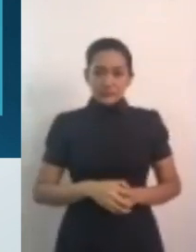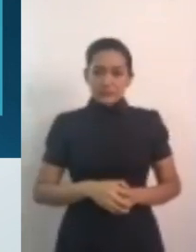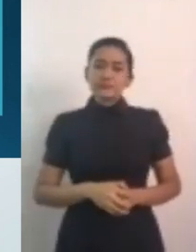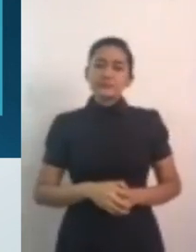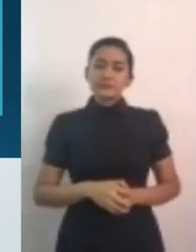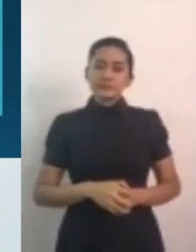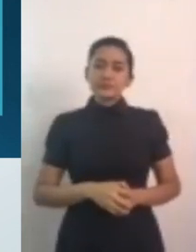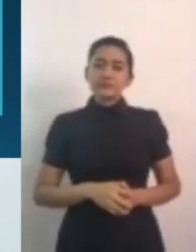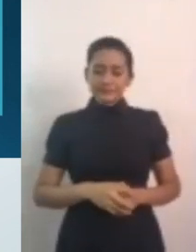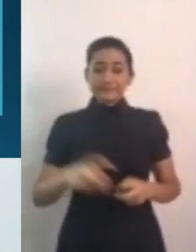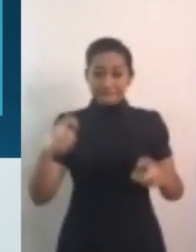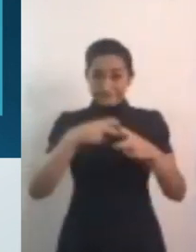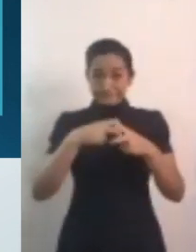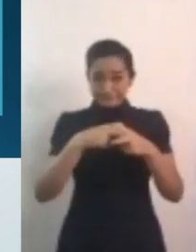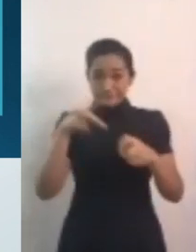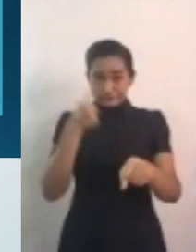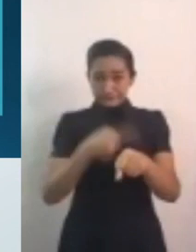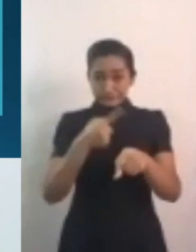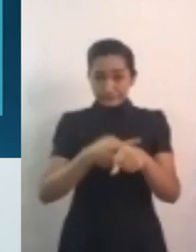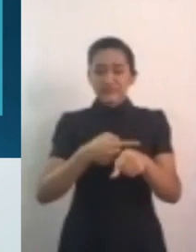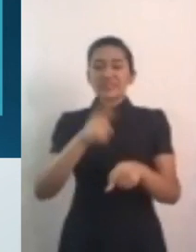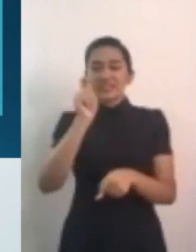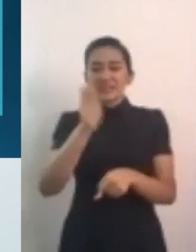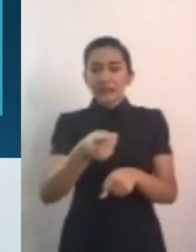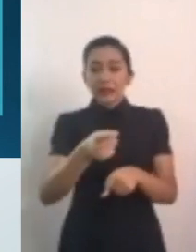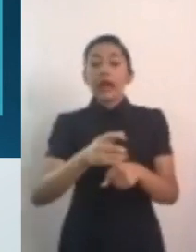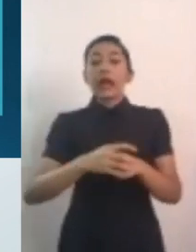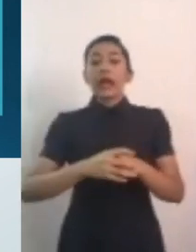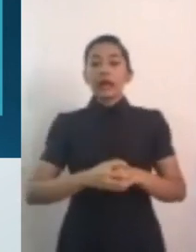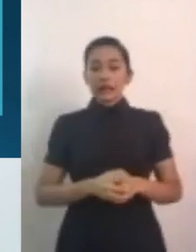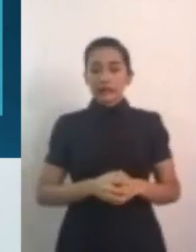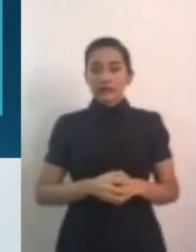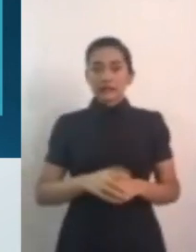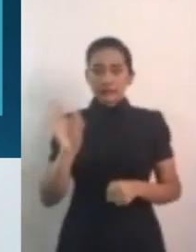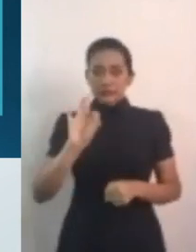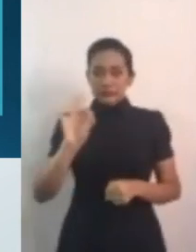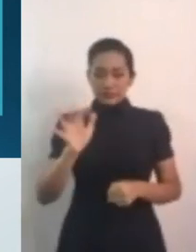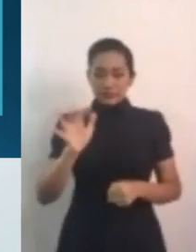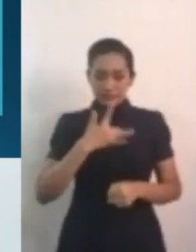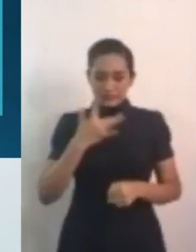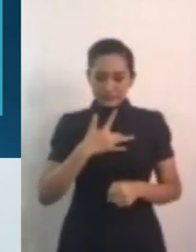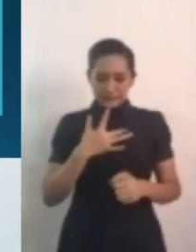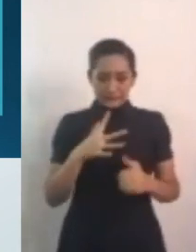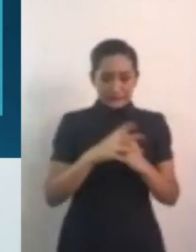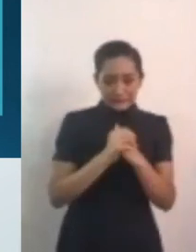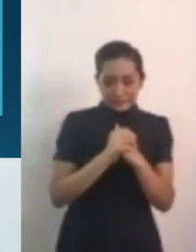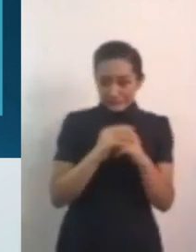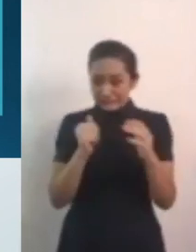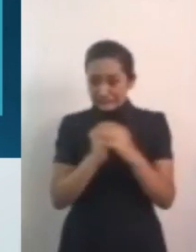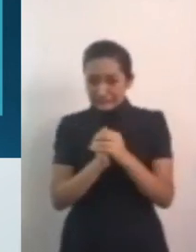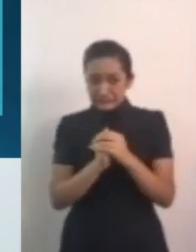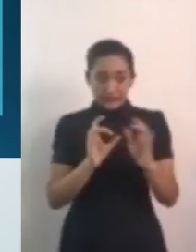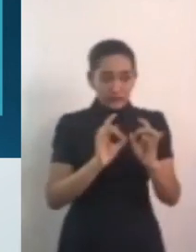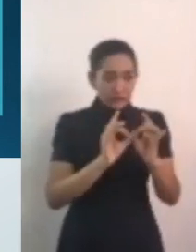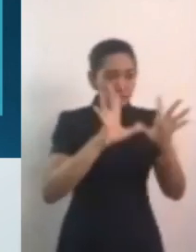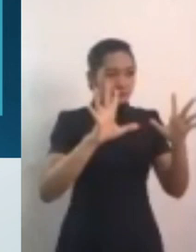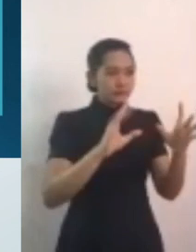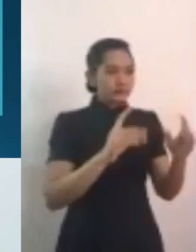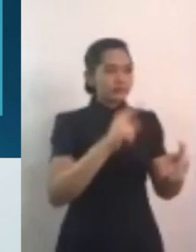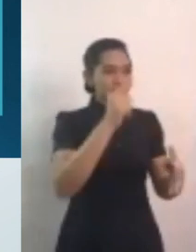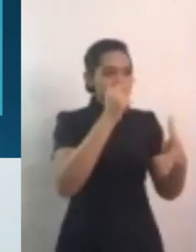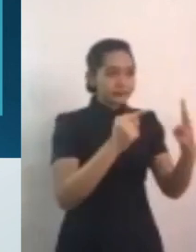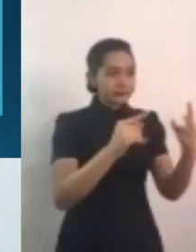El estrés, en estricto sentido, es la tensión que surge cuando hay un cambio ambiental